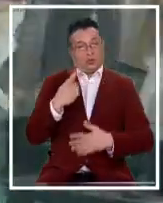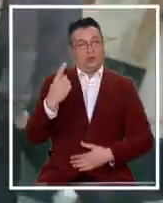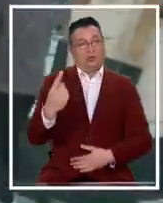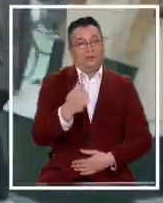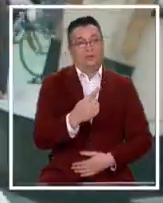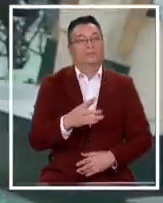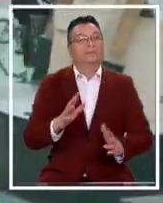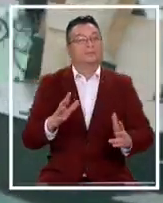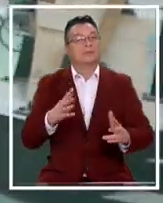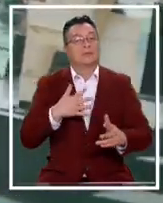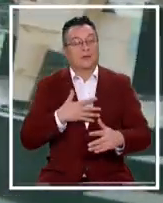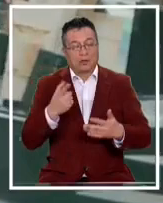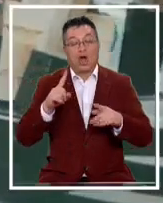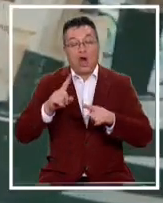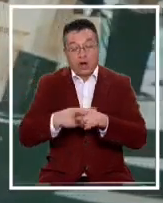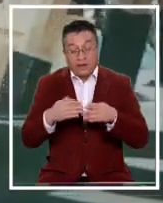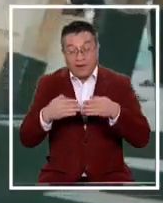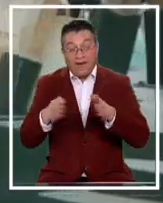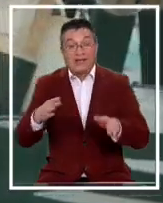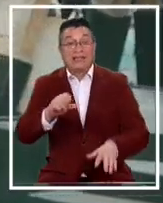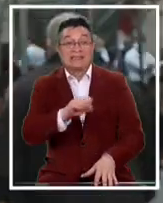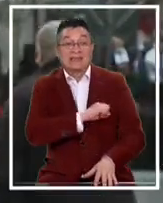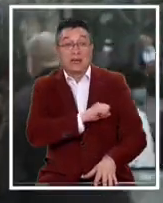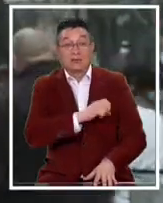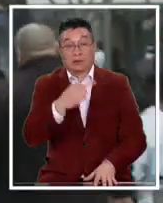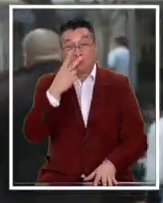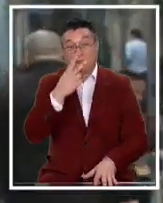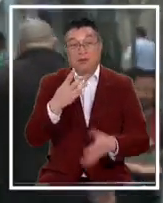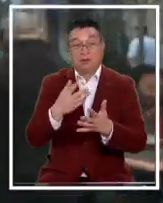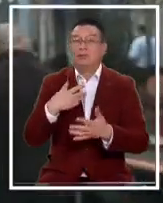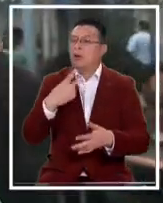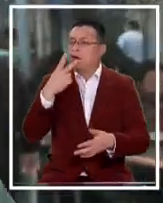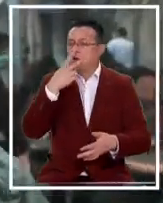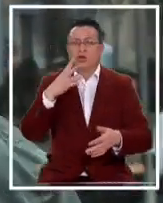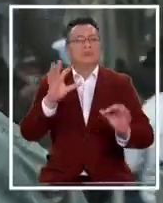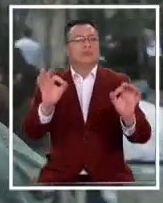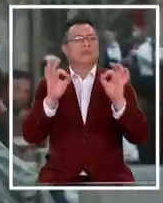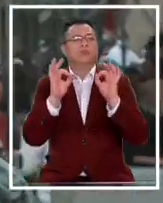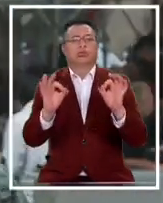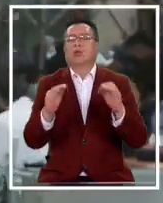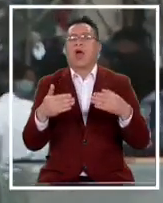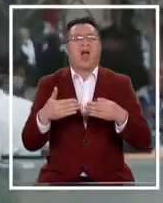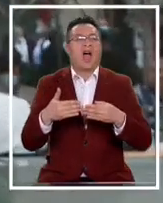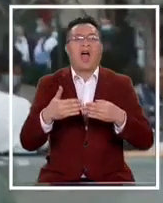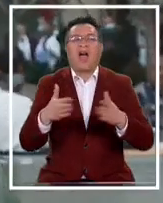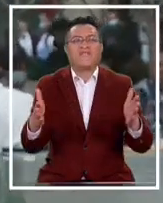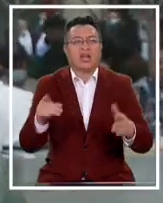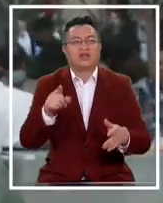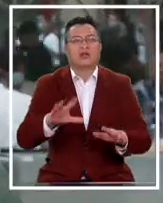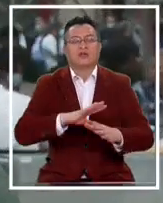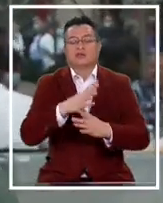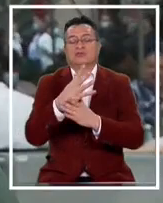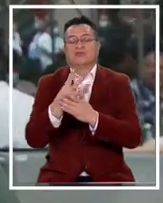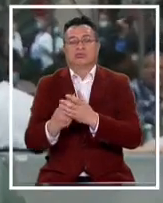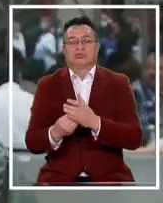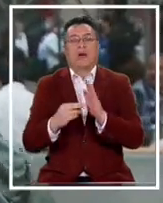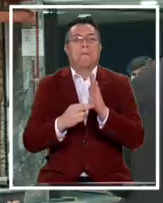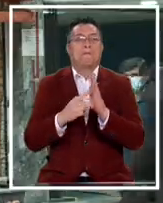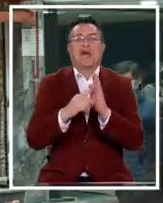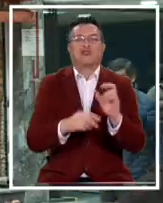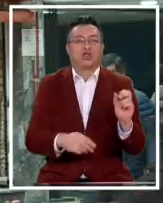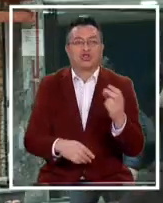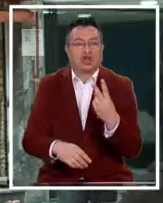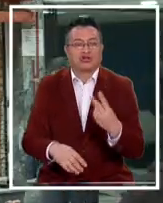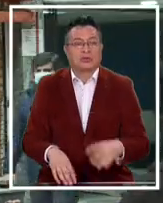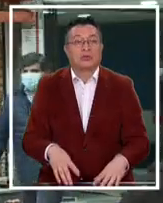parece. Hoy día el hecho de abrir nuevamente Santiago, mire cómo está. Me parece estupendo que hayan abierto, que haya pasado esto a fase 2.